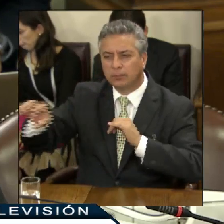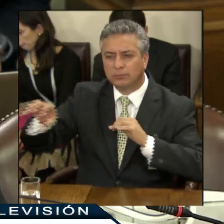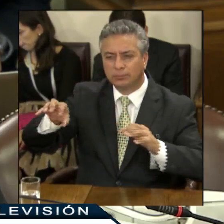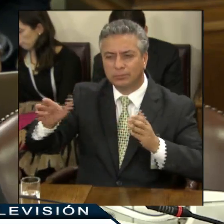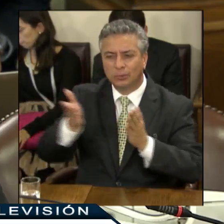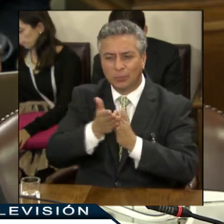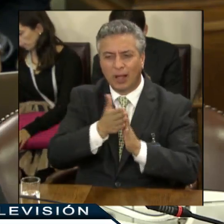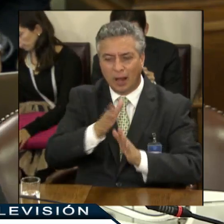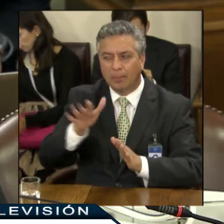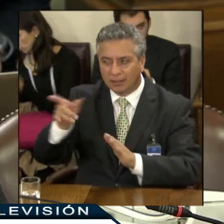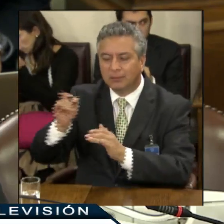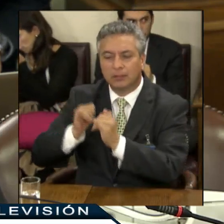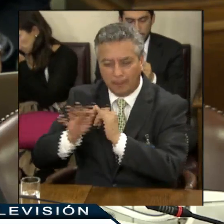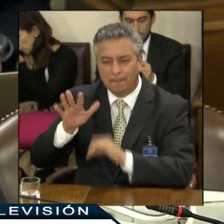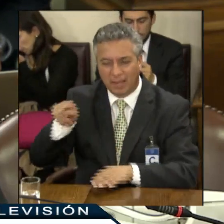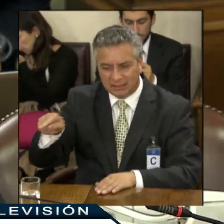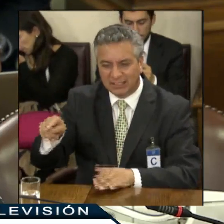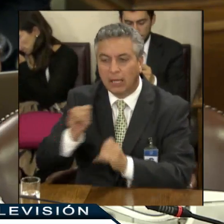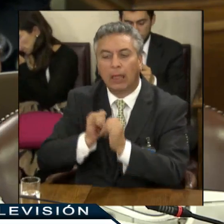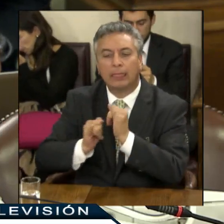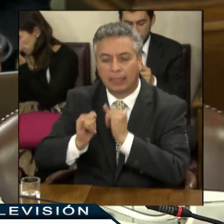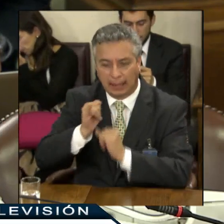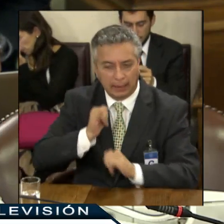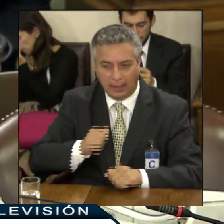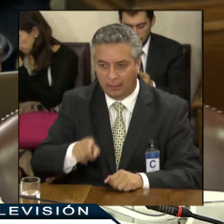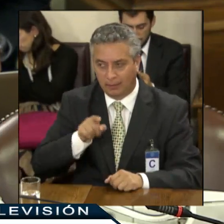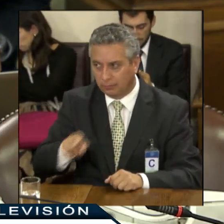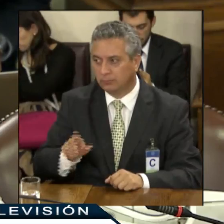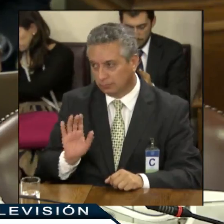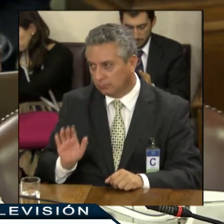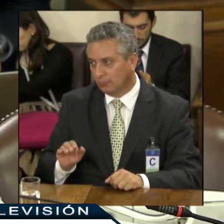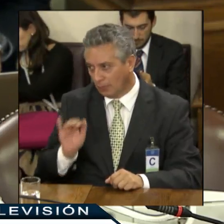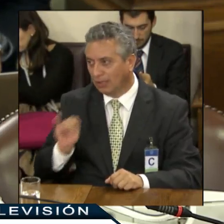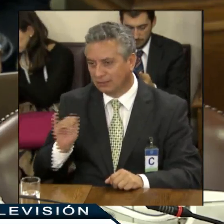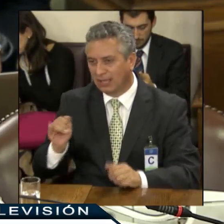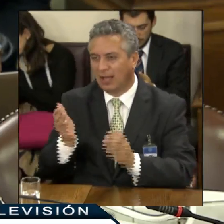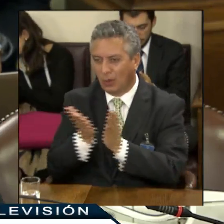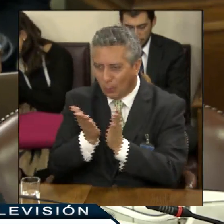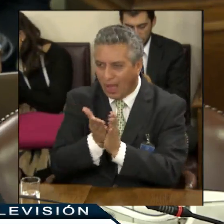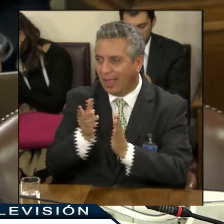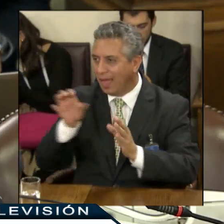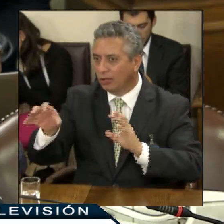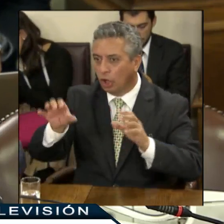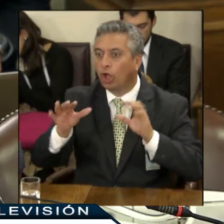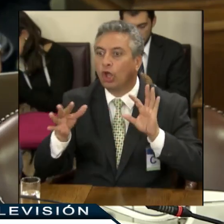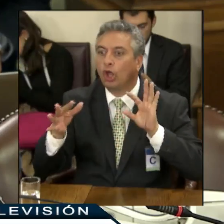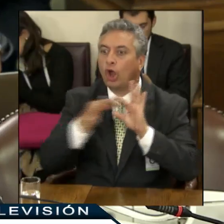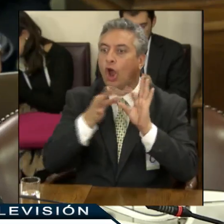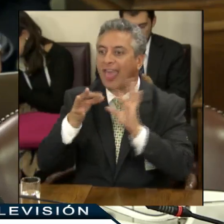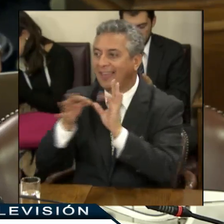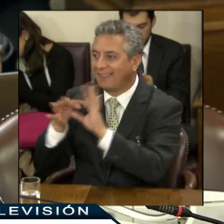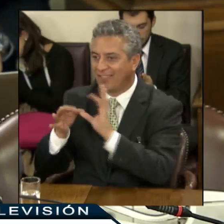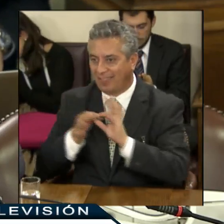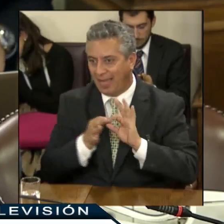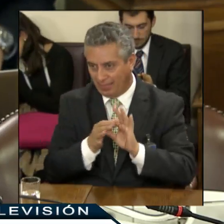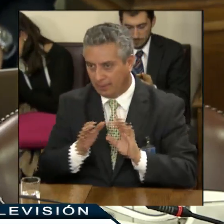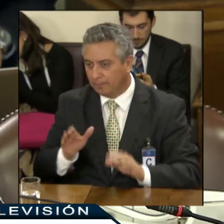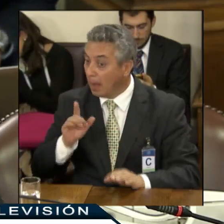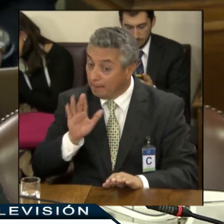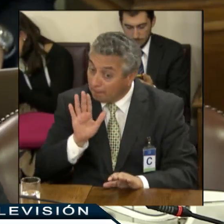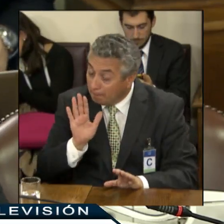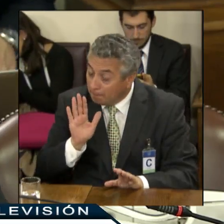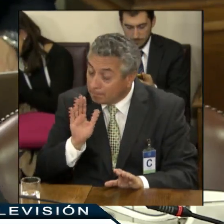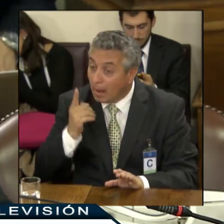sí principalmente para eso manda 700 2.6 escuelas conectividad ese tipo de de sectores